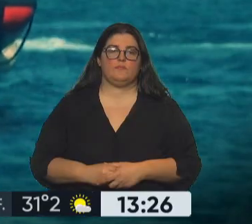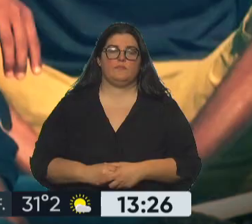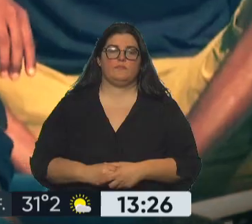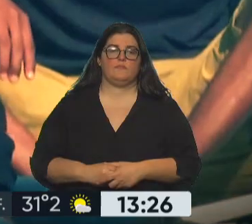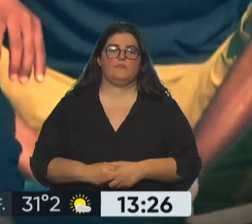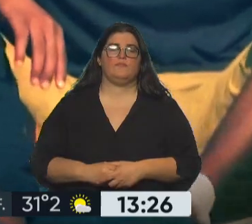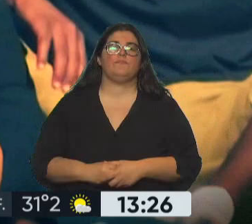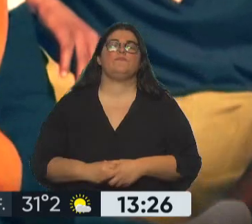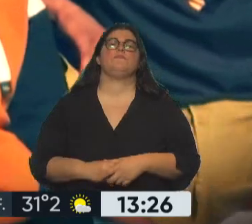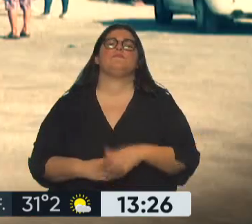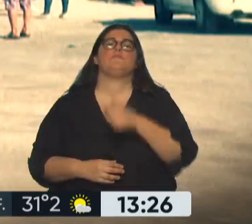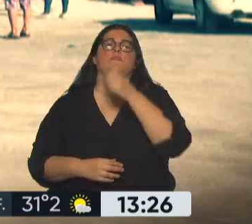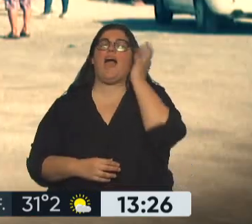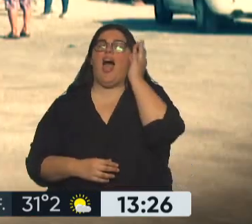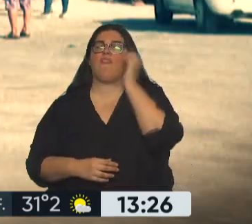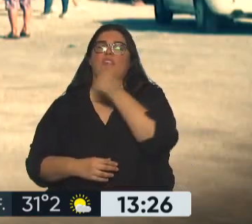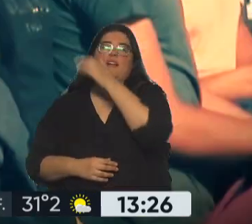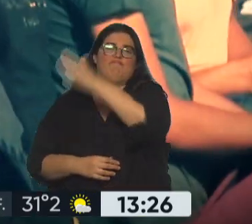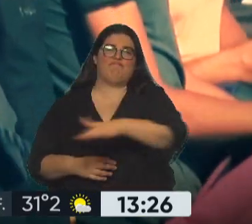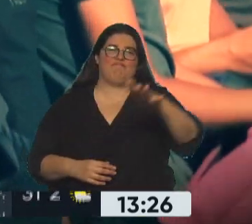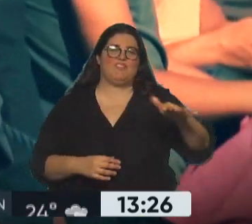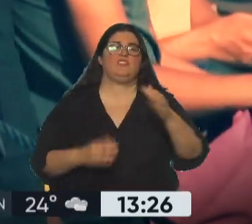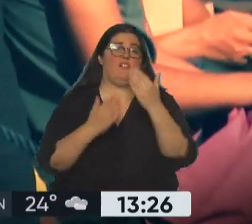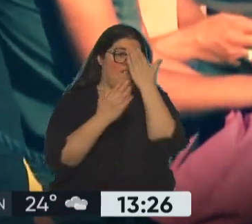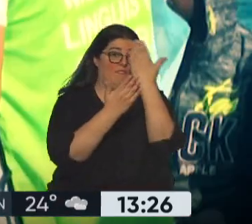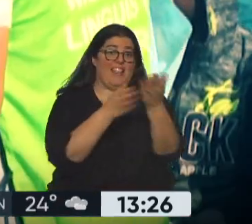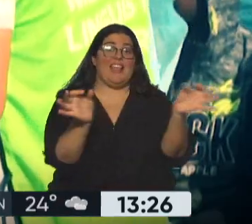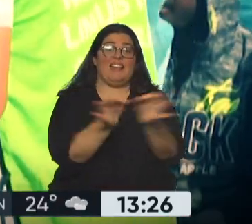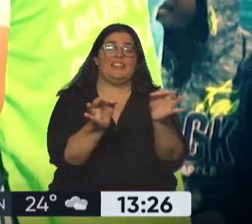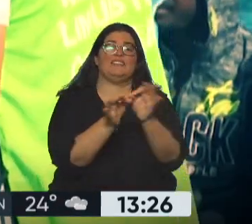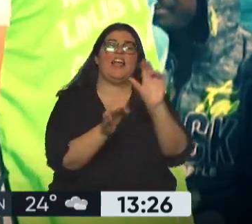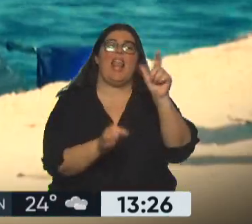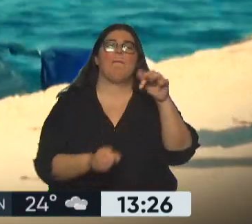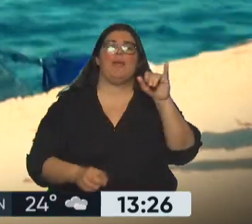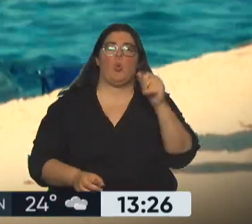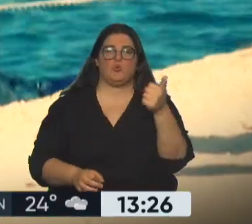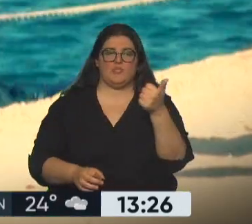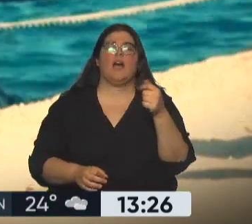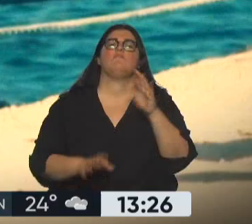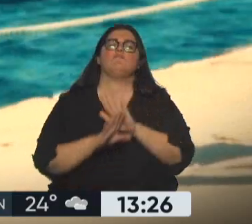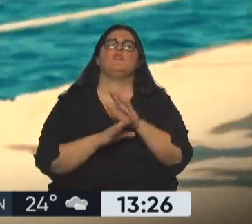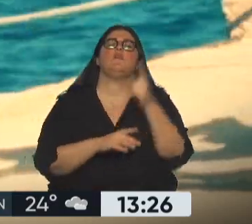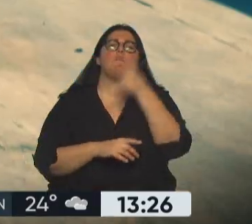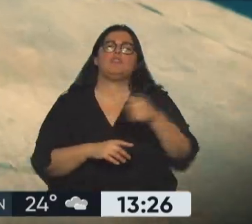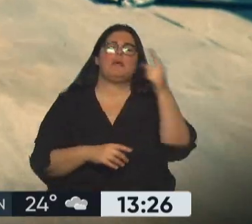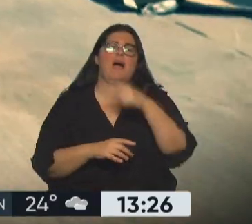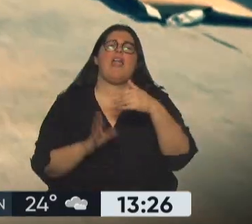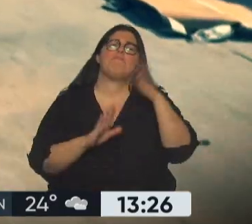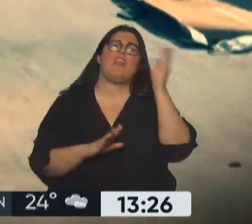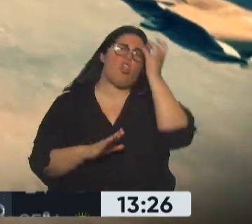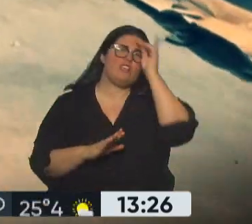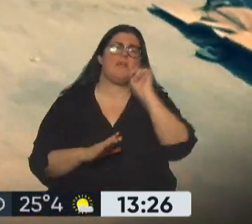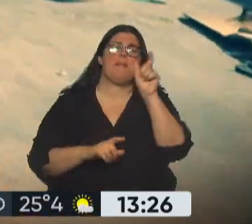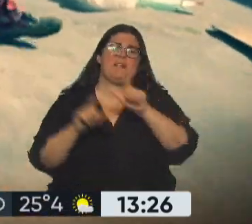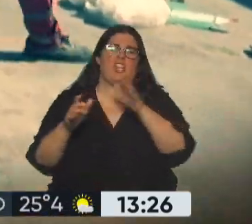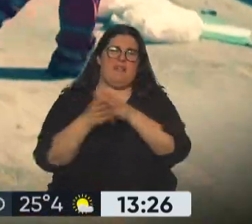Ubicada frente a las costas de África, Lampedusa registra en las últimas semanas la llegada de más de 12.000 inmigrantes ilegales, situación que